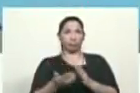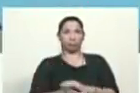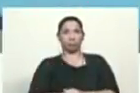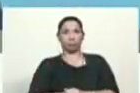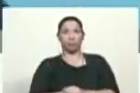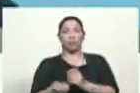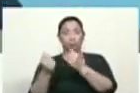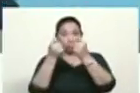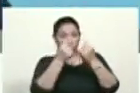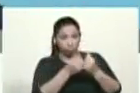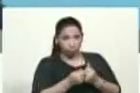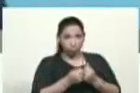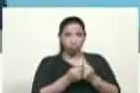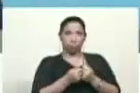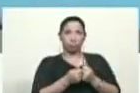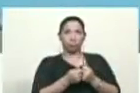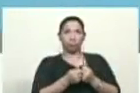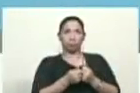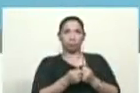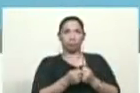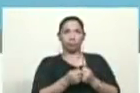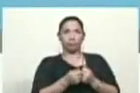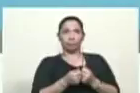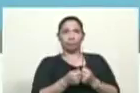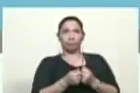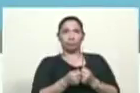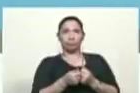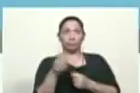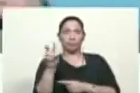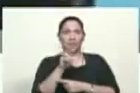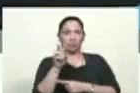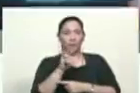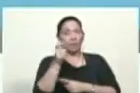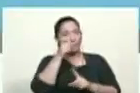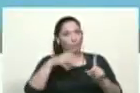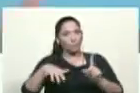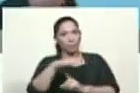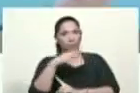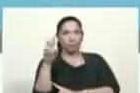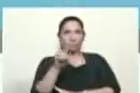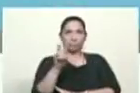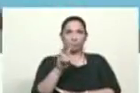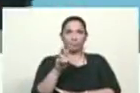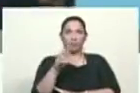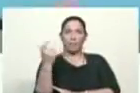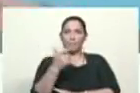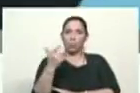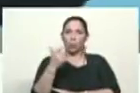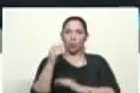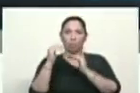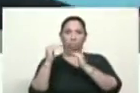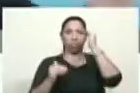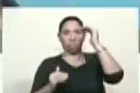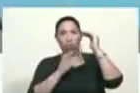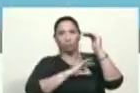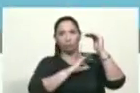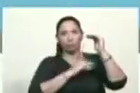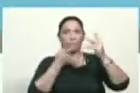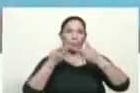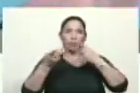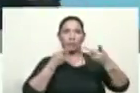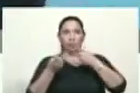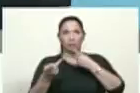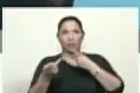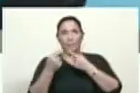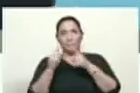la situación, digamos, de la población en general, que busca la desestabilización social, política,